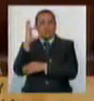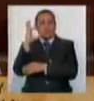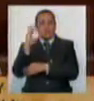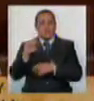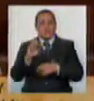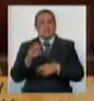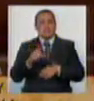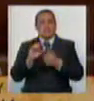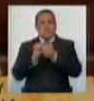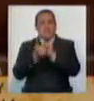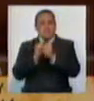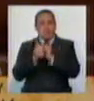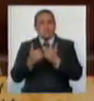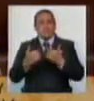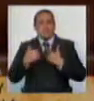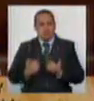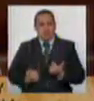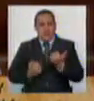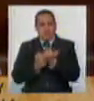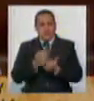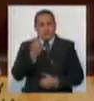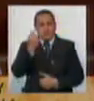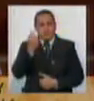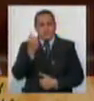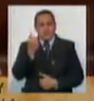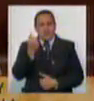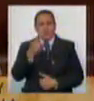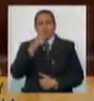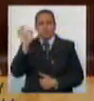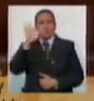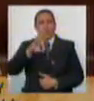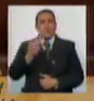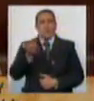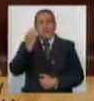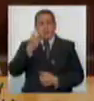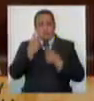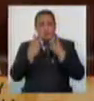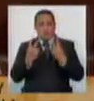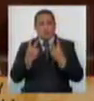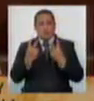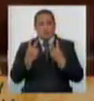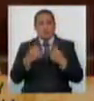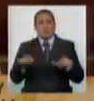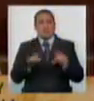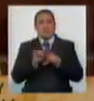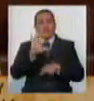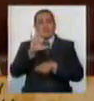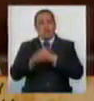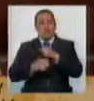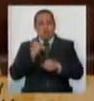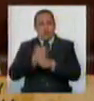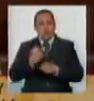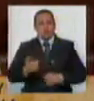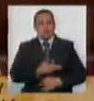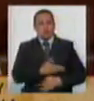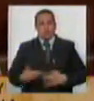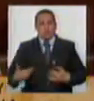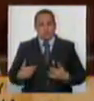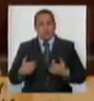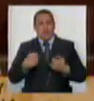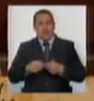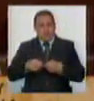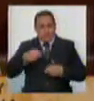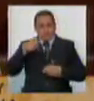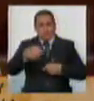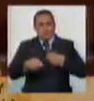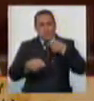han recibido un apoyo financiero nunca antes visto. Y en 5 años de gobierno habremos